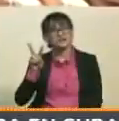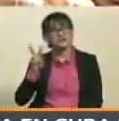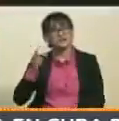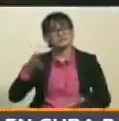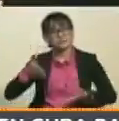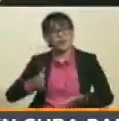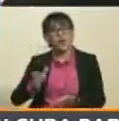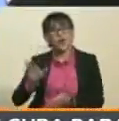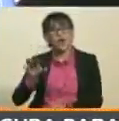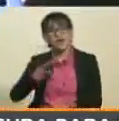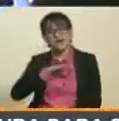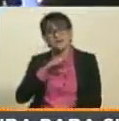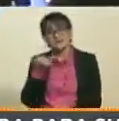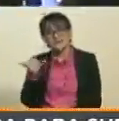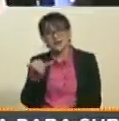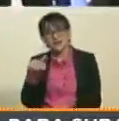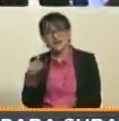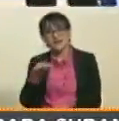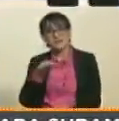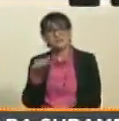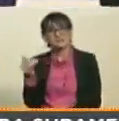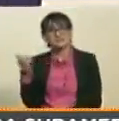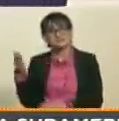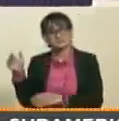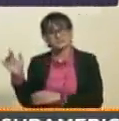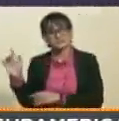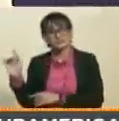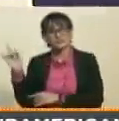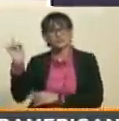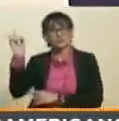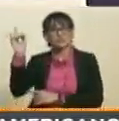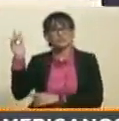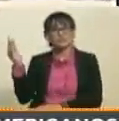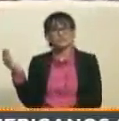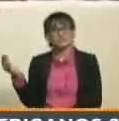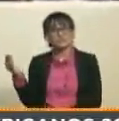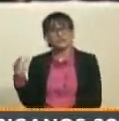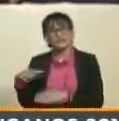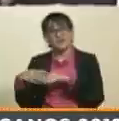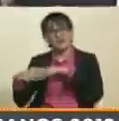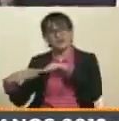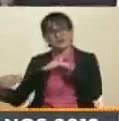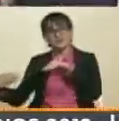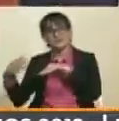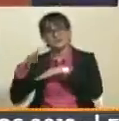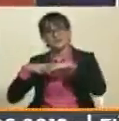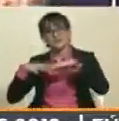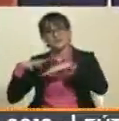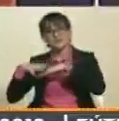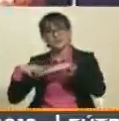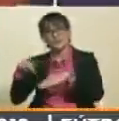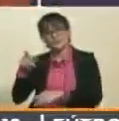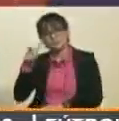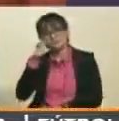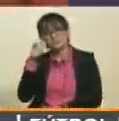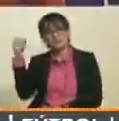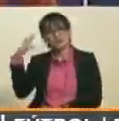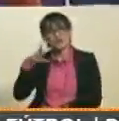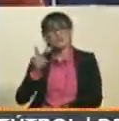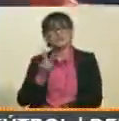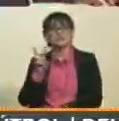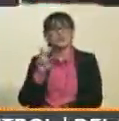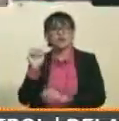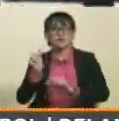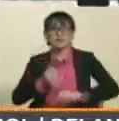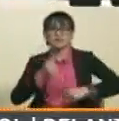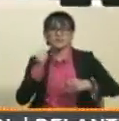Aquí mismo en el Esequibo, ahí nace el sol. Y ustedes son los guardianes del sol de Venezuela, el delta de